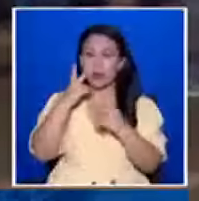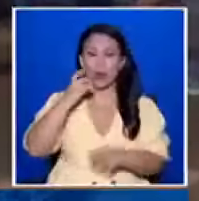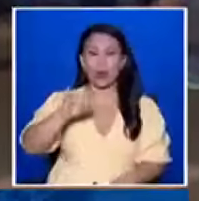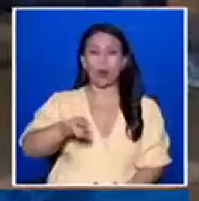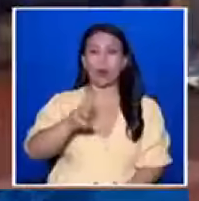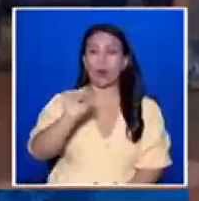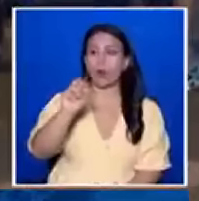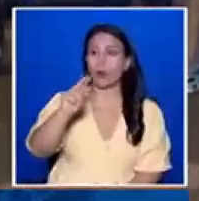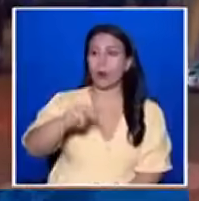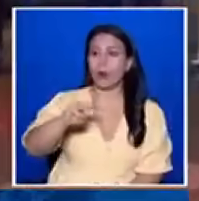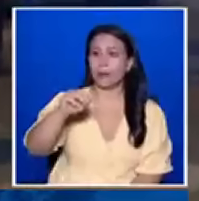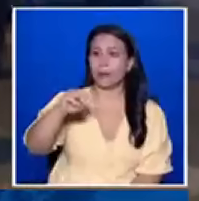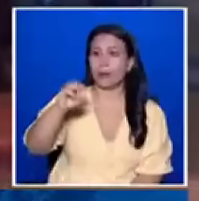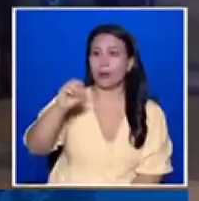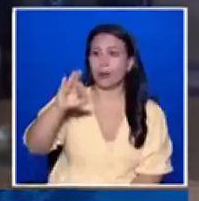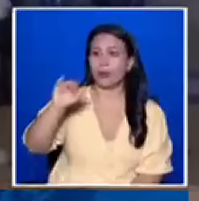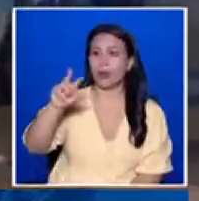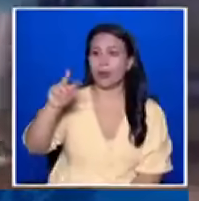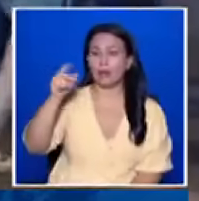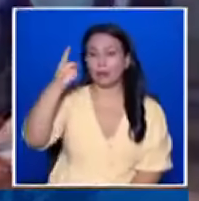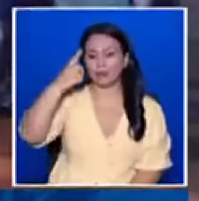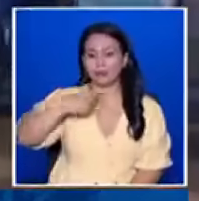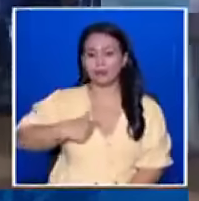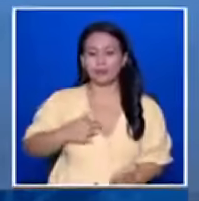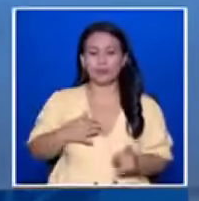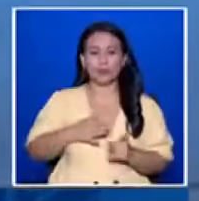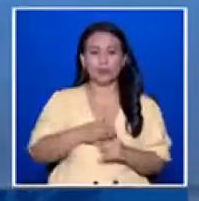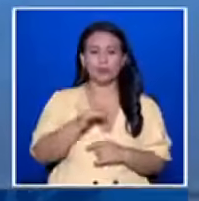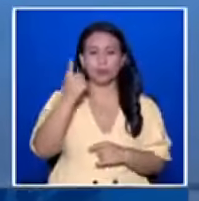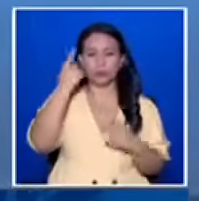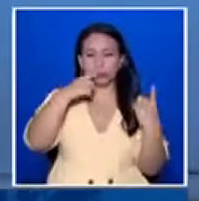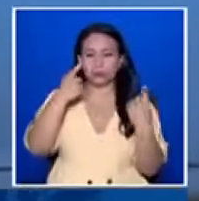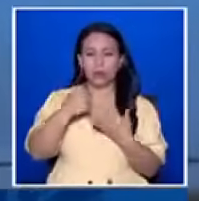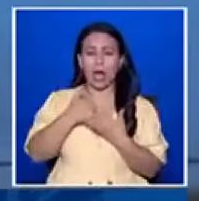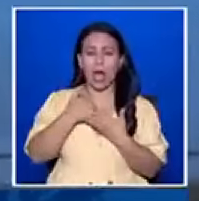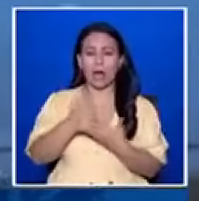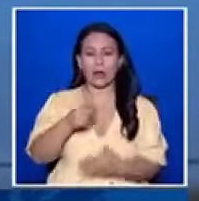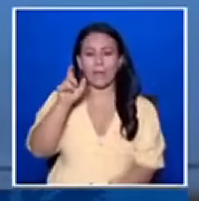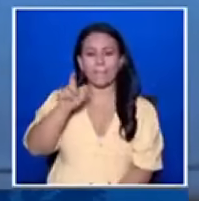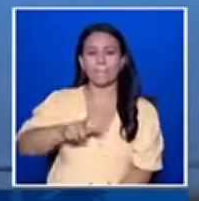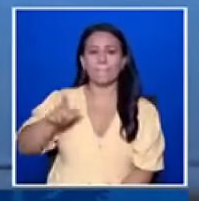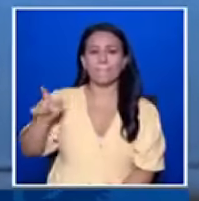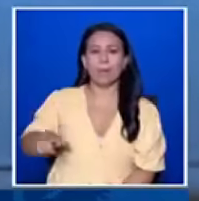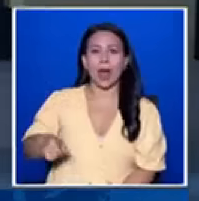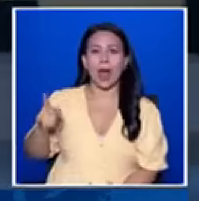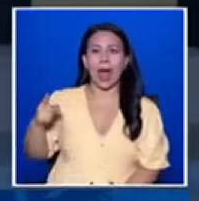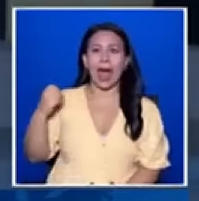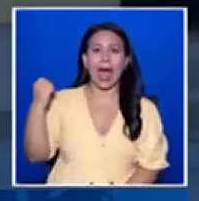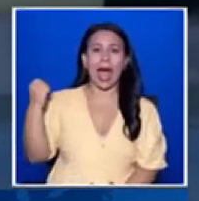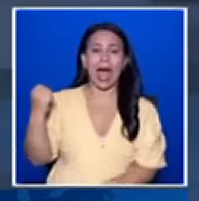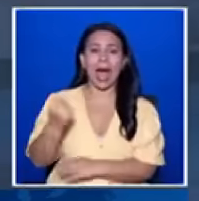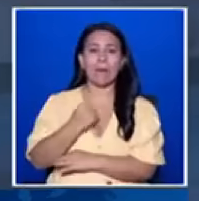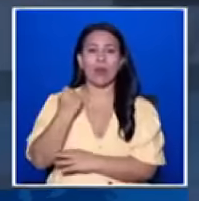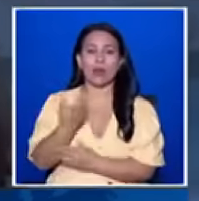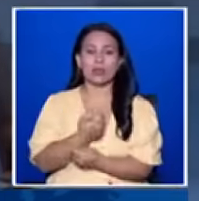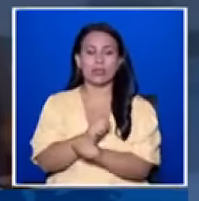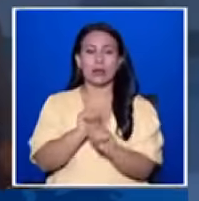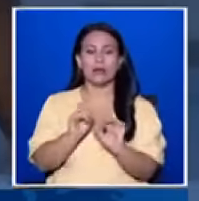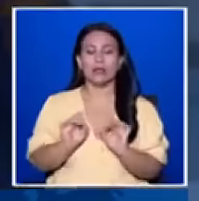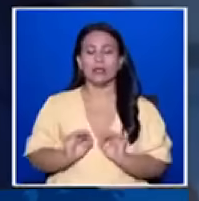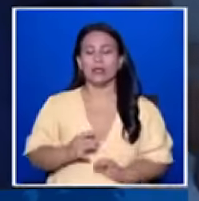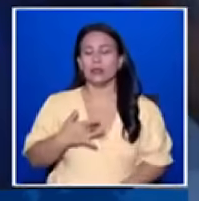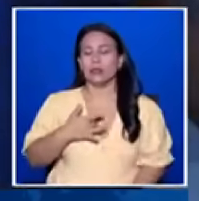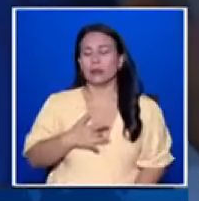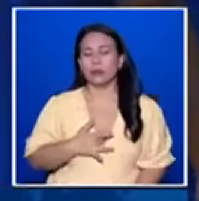en el norte de Guayaquil. Paramédicos del cuerpo de bomberos le dieron los primeros auxilios al ciudadano en una ambulancia. El conductor